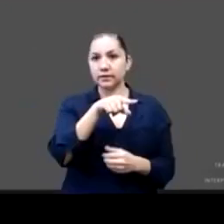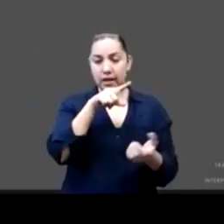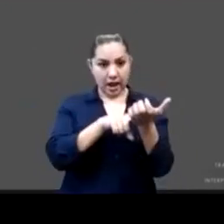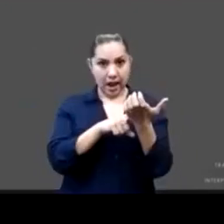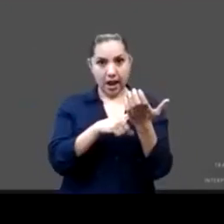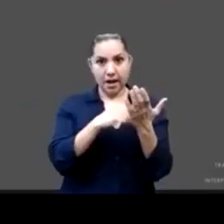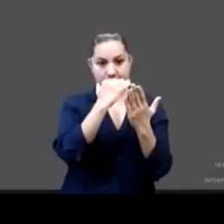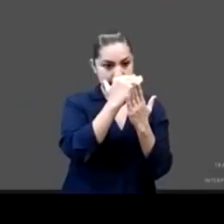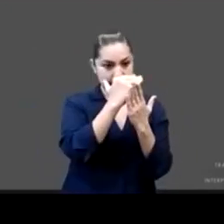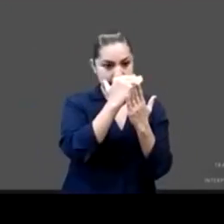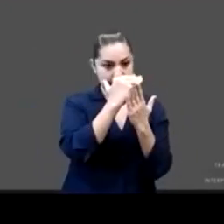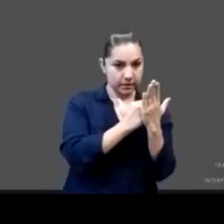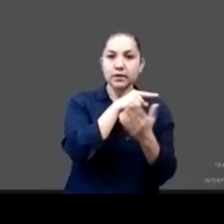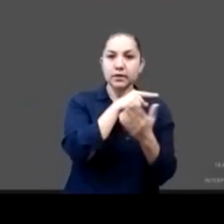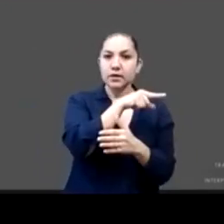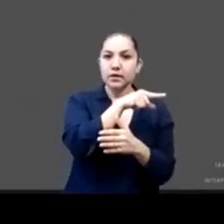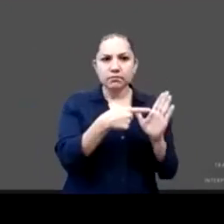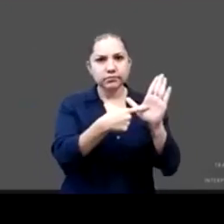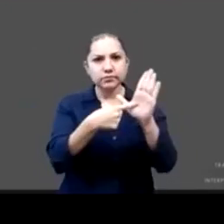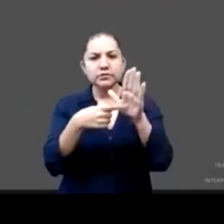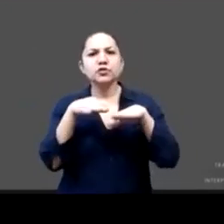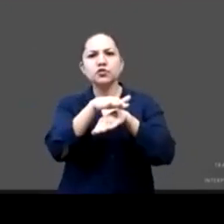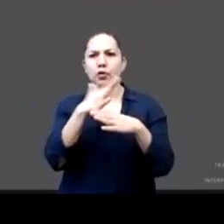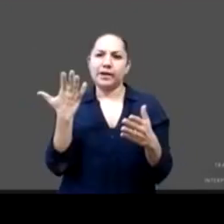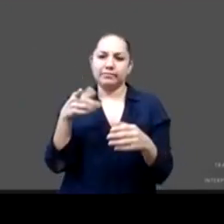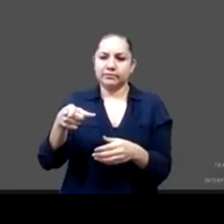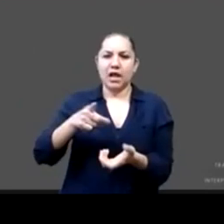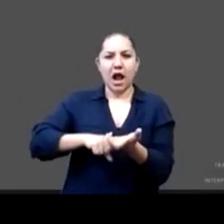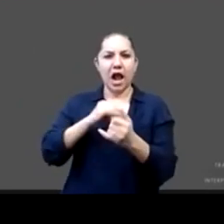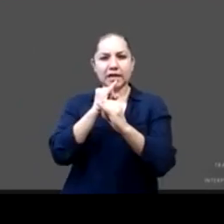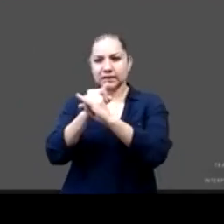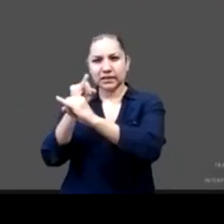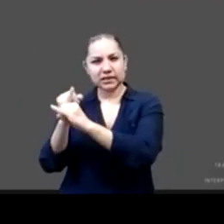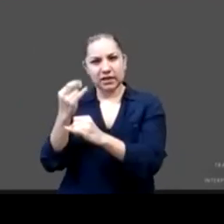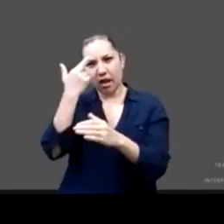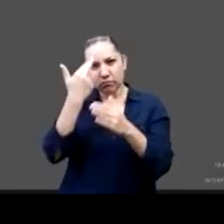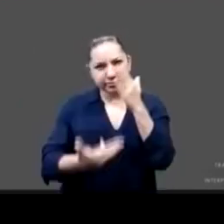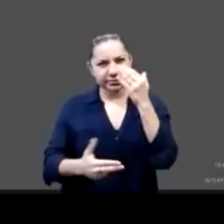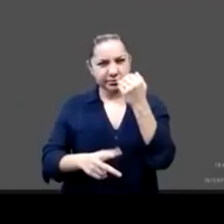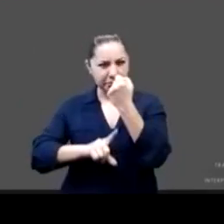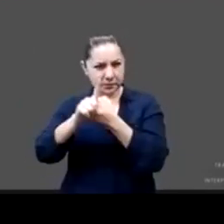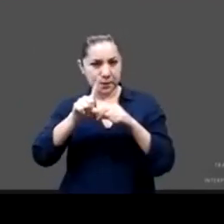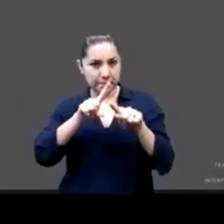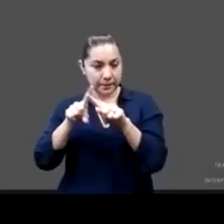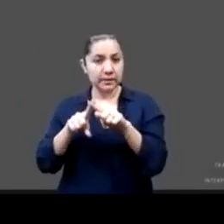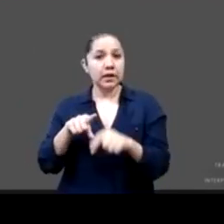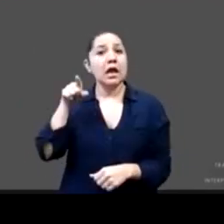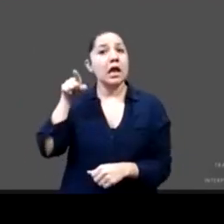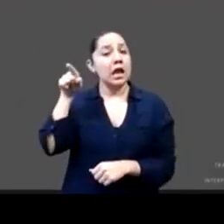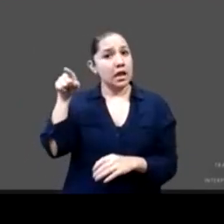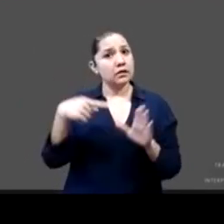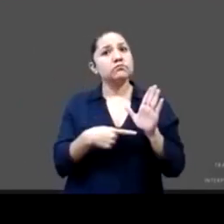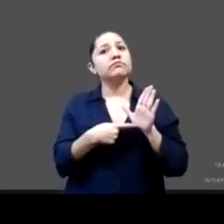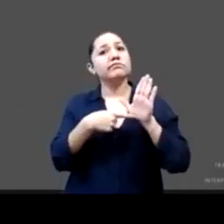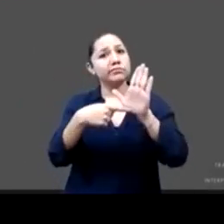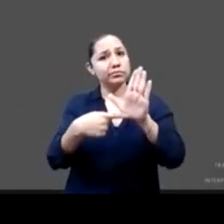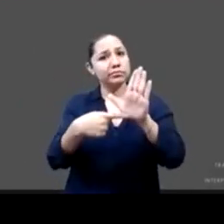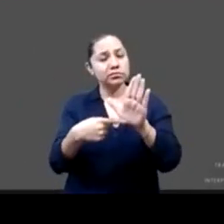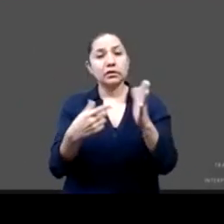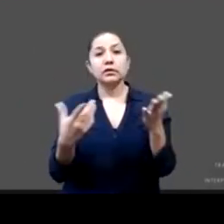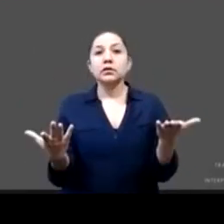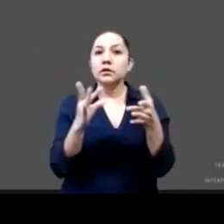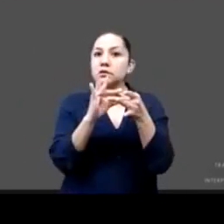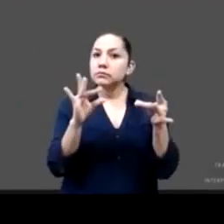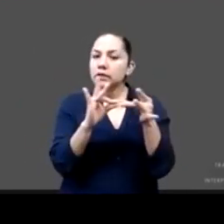la violencia que sea en el mundo virtual, destacó con centralidad que era muy importante lograr mayor acceso de niños,